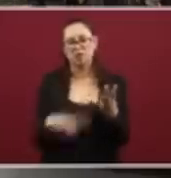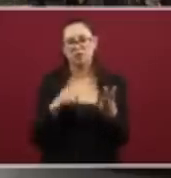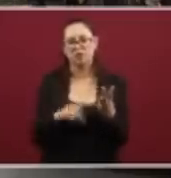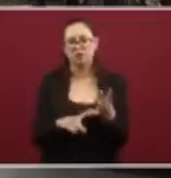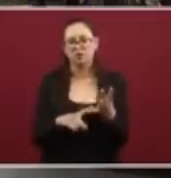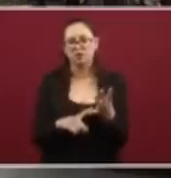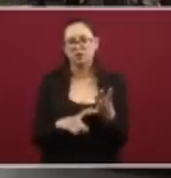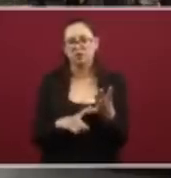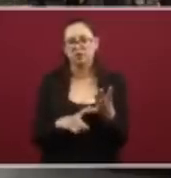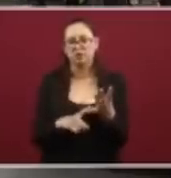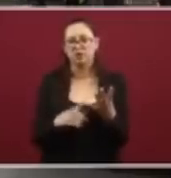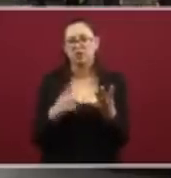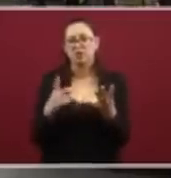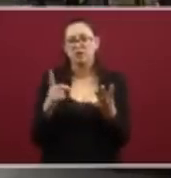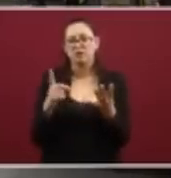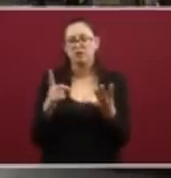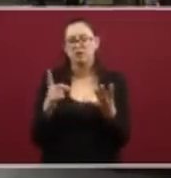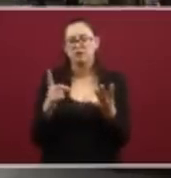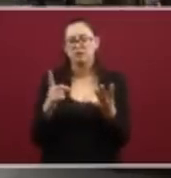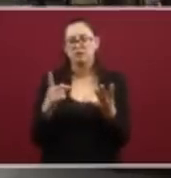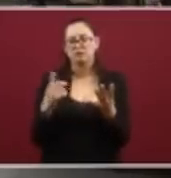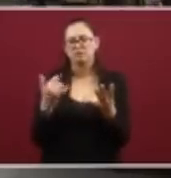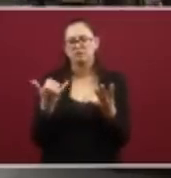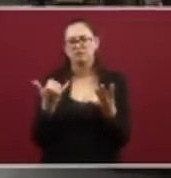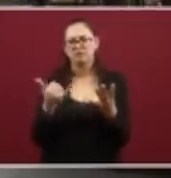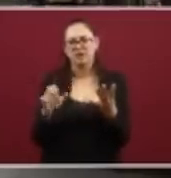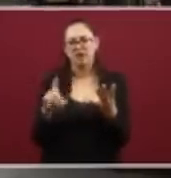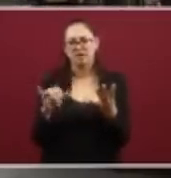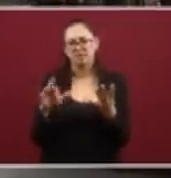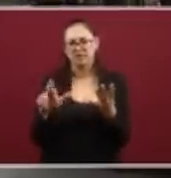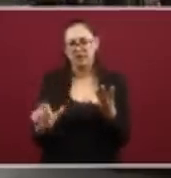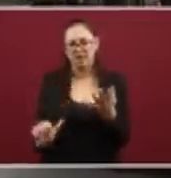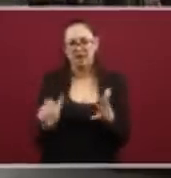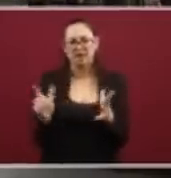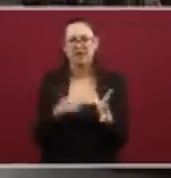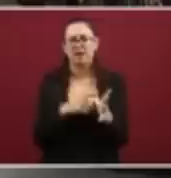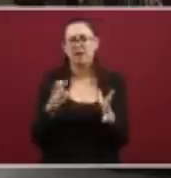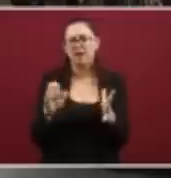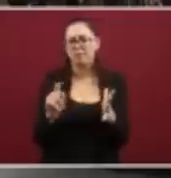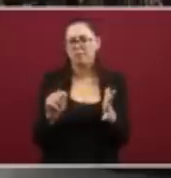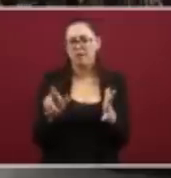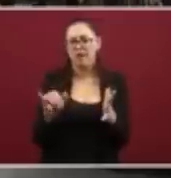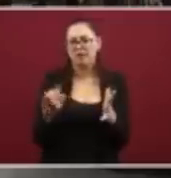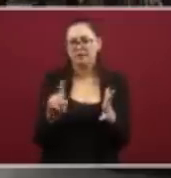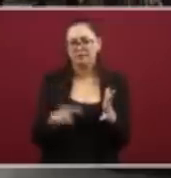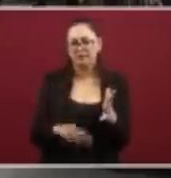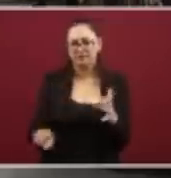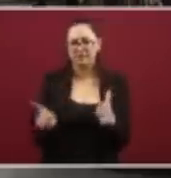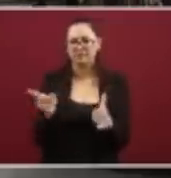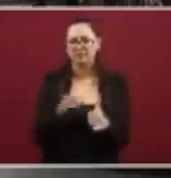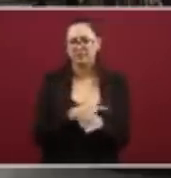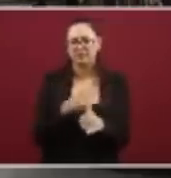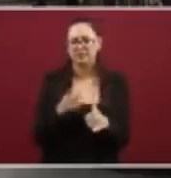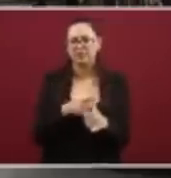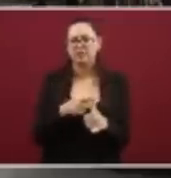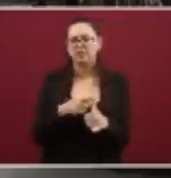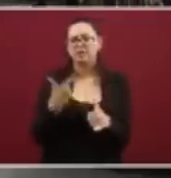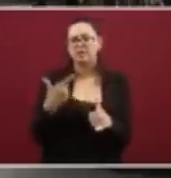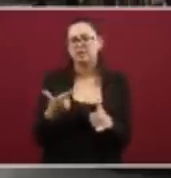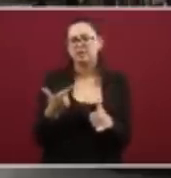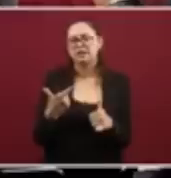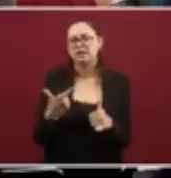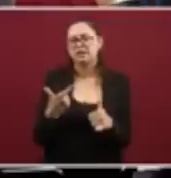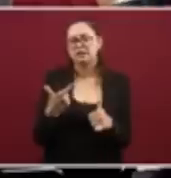becerril villavicencio beatriz pérez flores y cutberto vilchis garza en donde han obtenido su